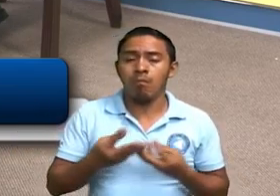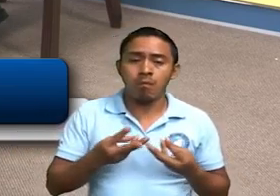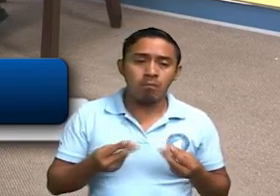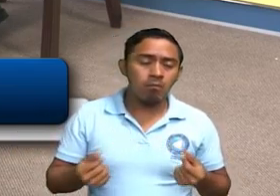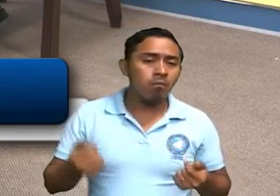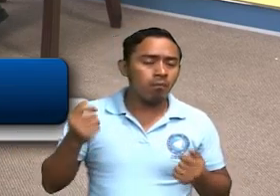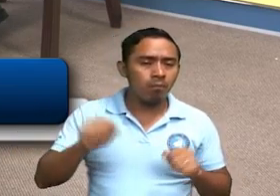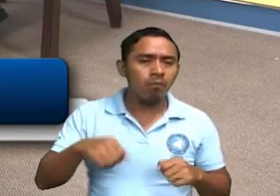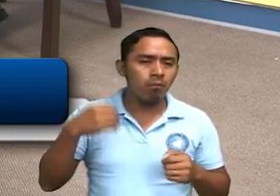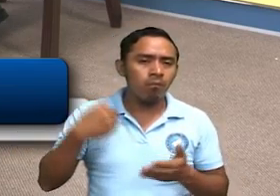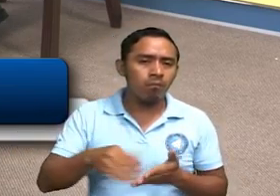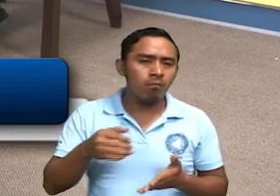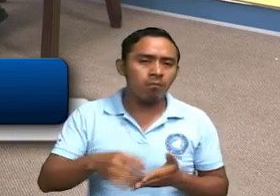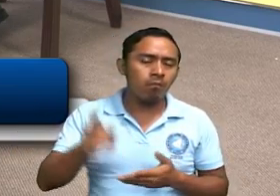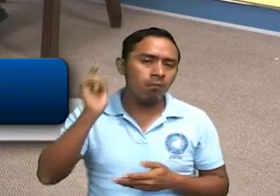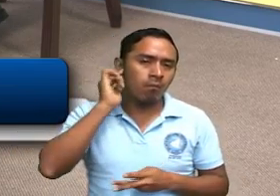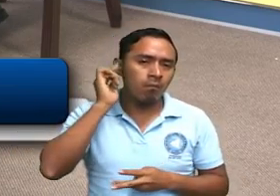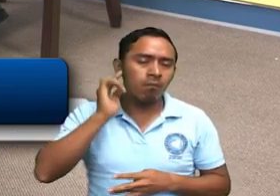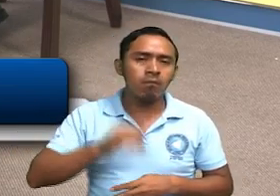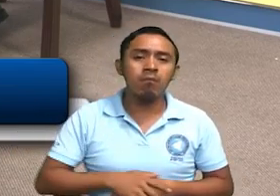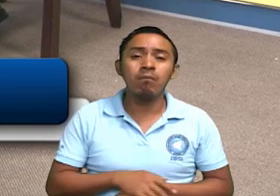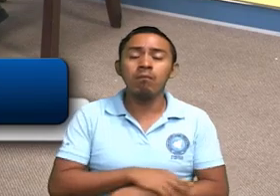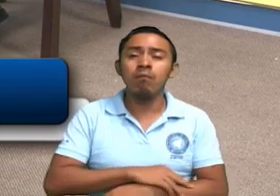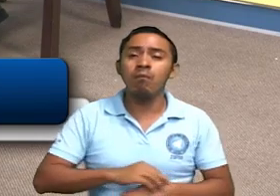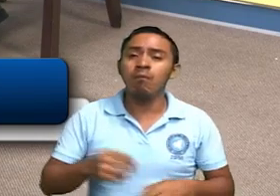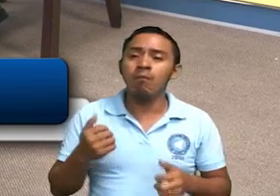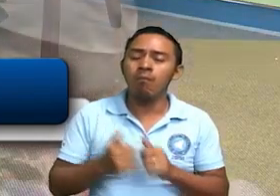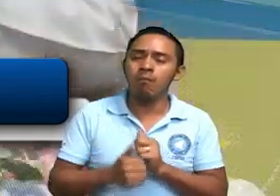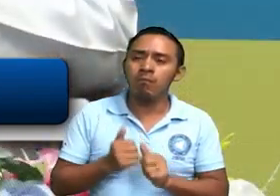su audición. El problema está cuando